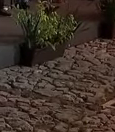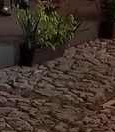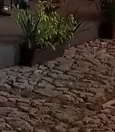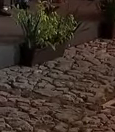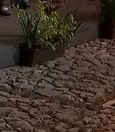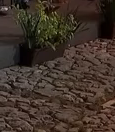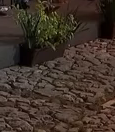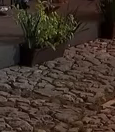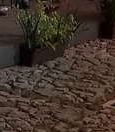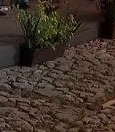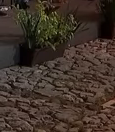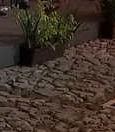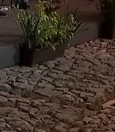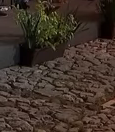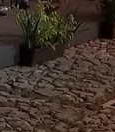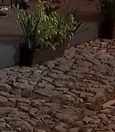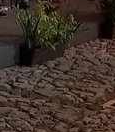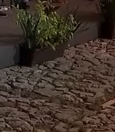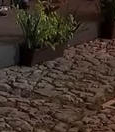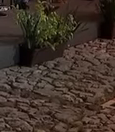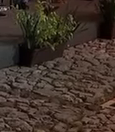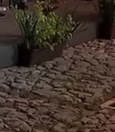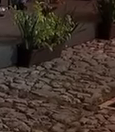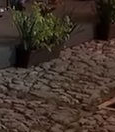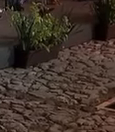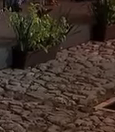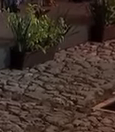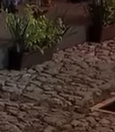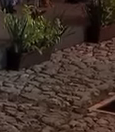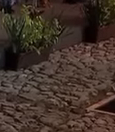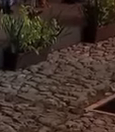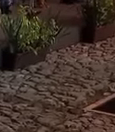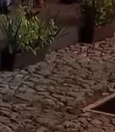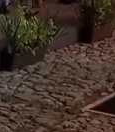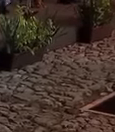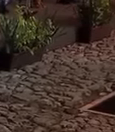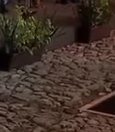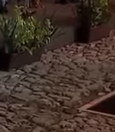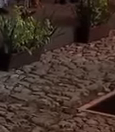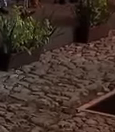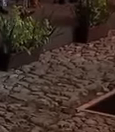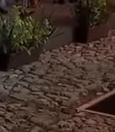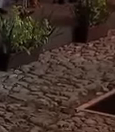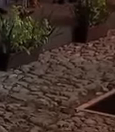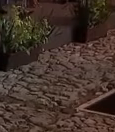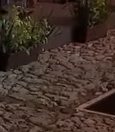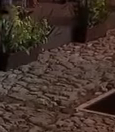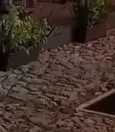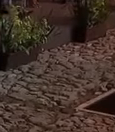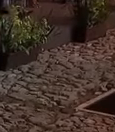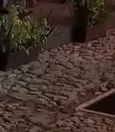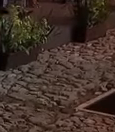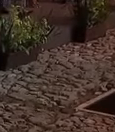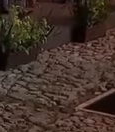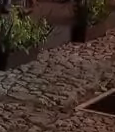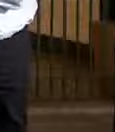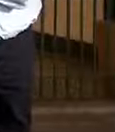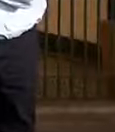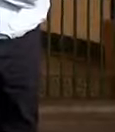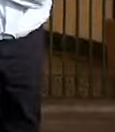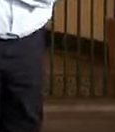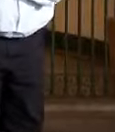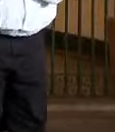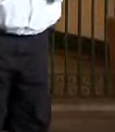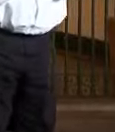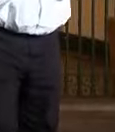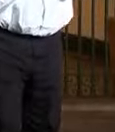de regularización, la ciudadana Francisca Román Pilar, la ciudadana Santa